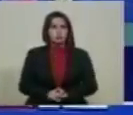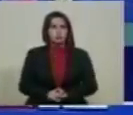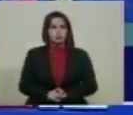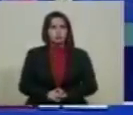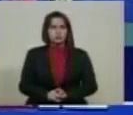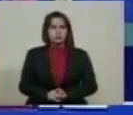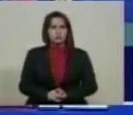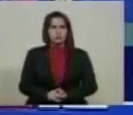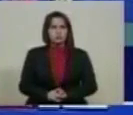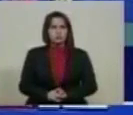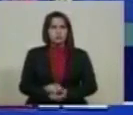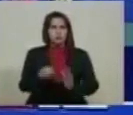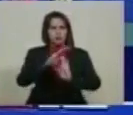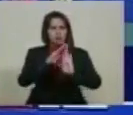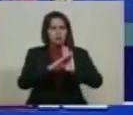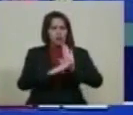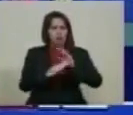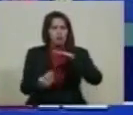los niveles de base,